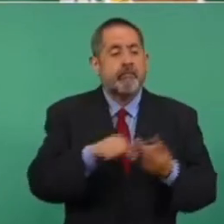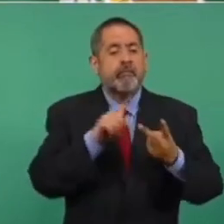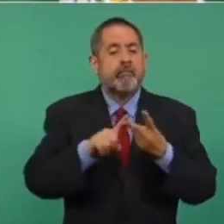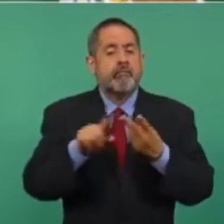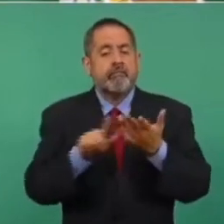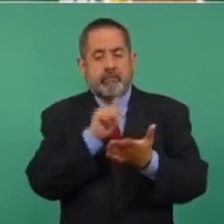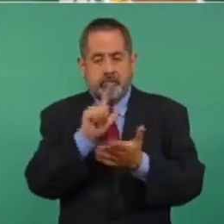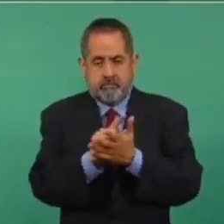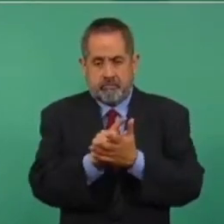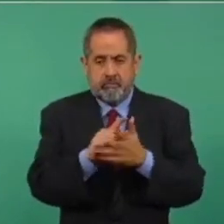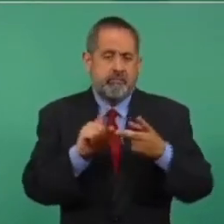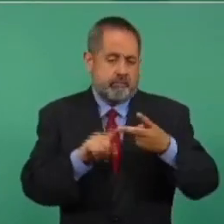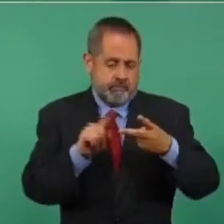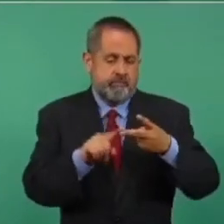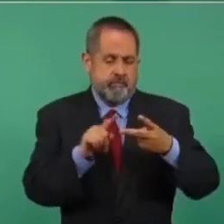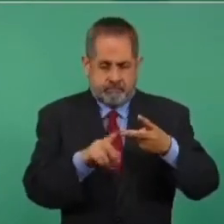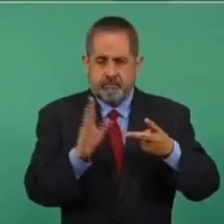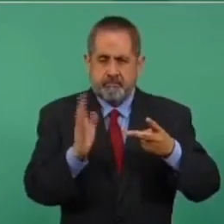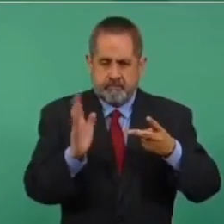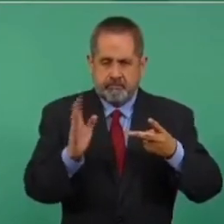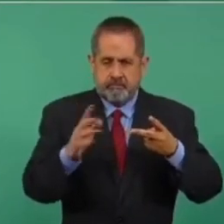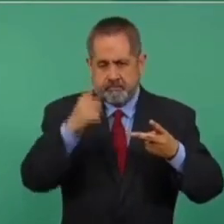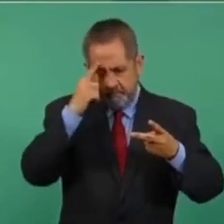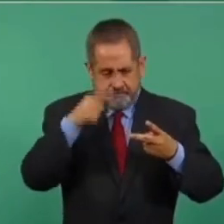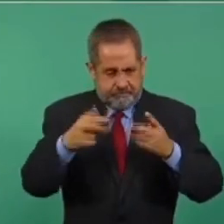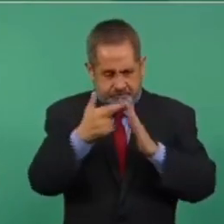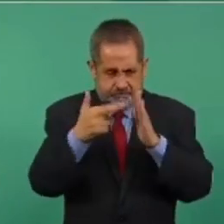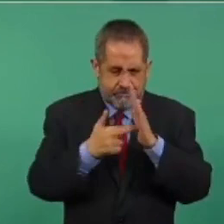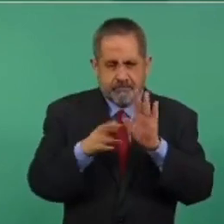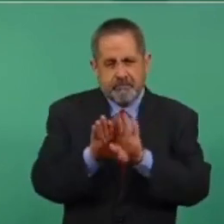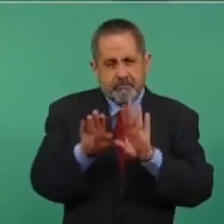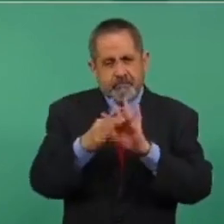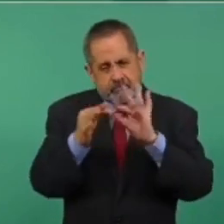reglamentaria para la aplicación